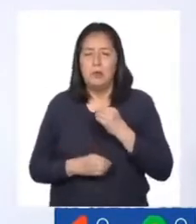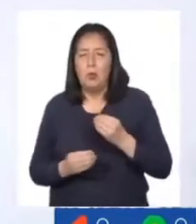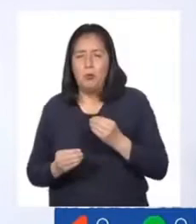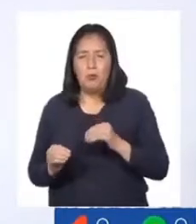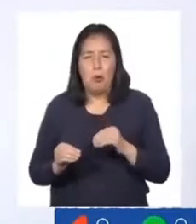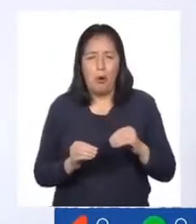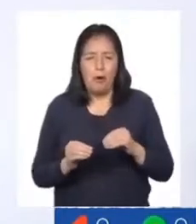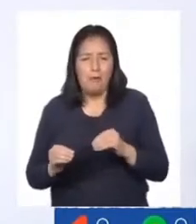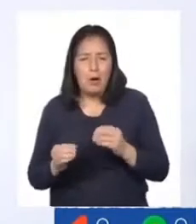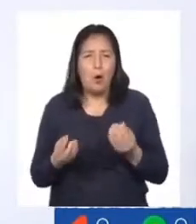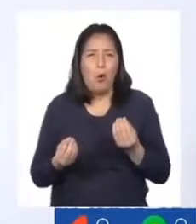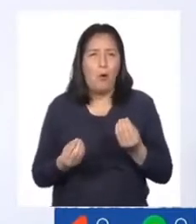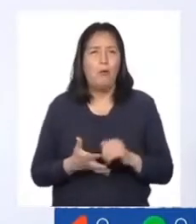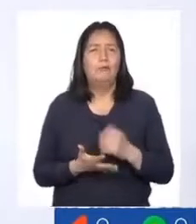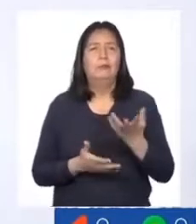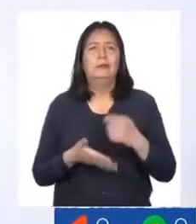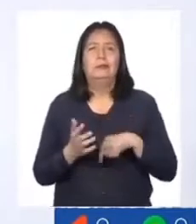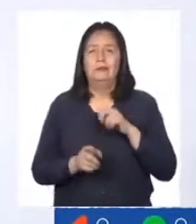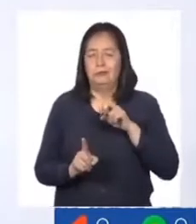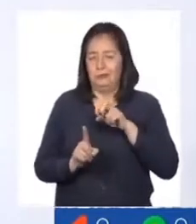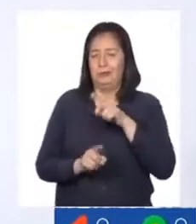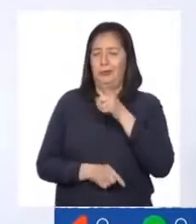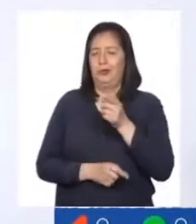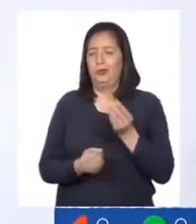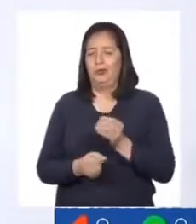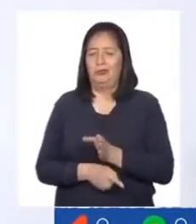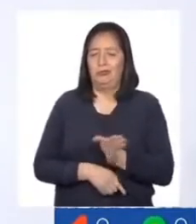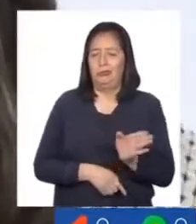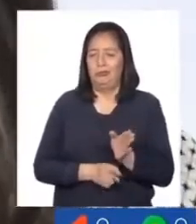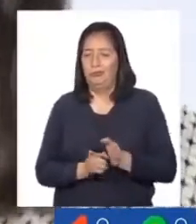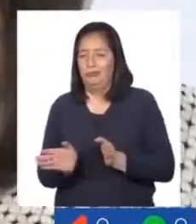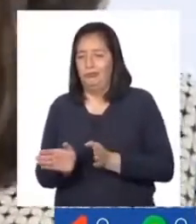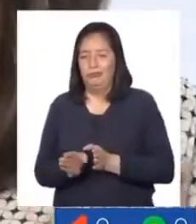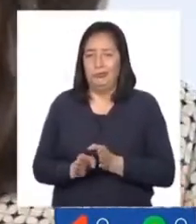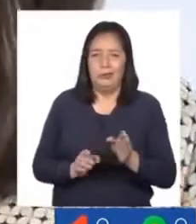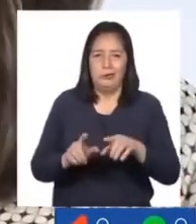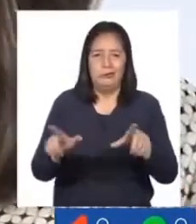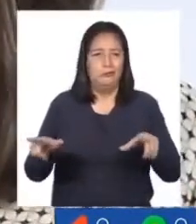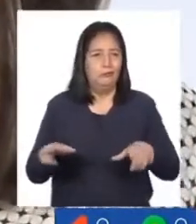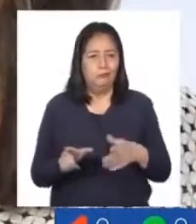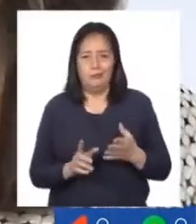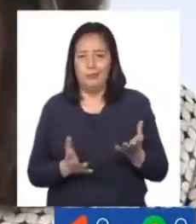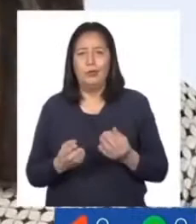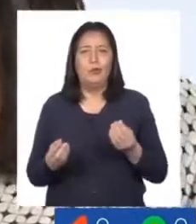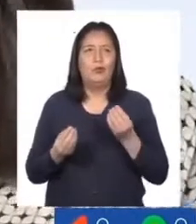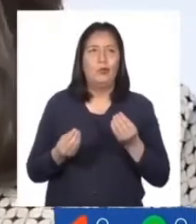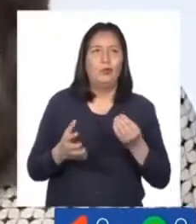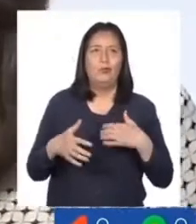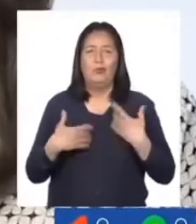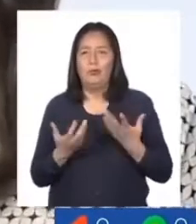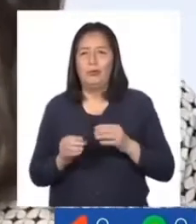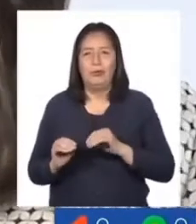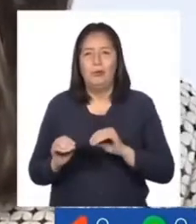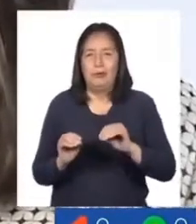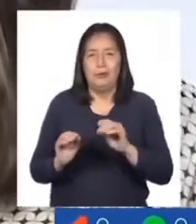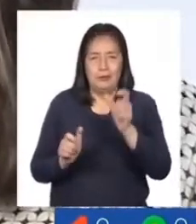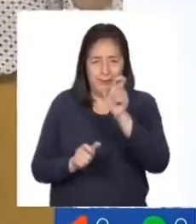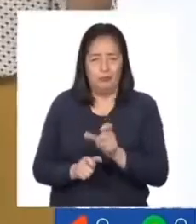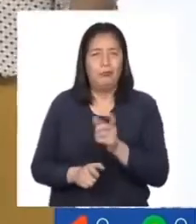posibilidades de movimiento desde el reconocimiento de las direcciones en el espacio y las diferentes maneras de